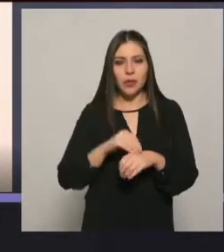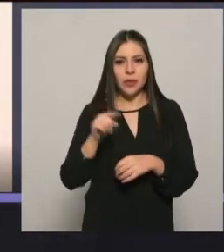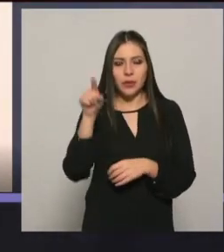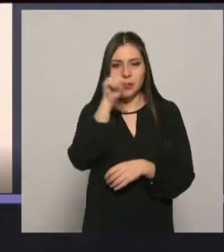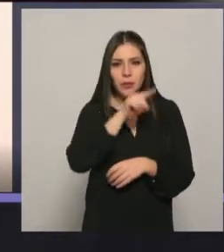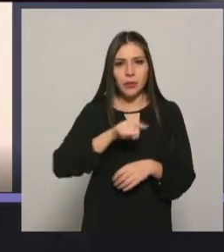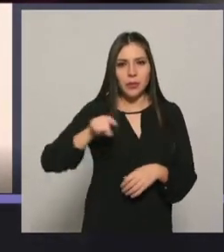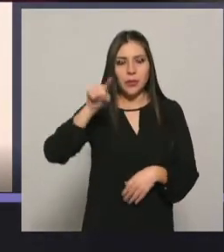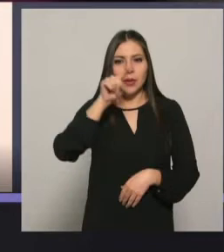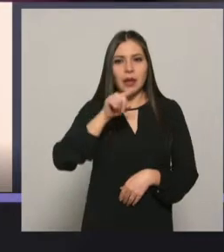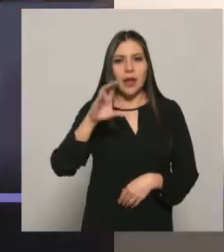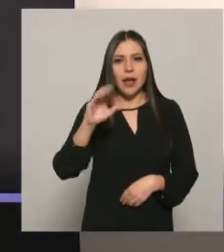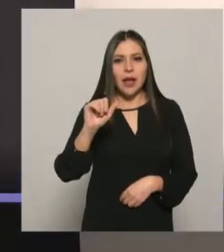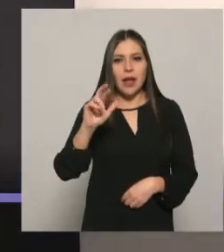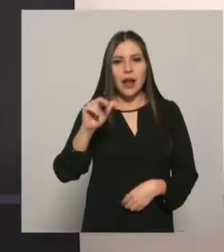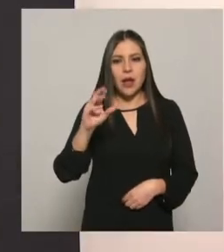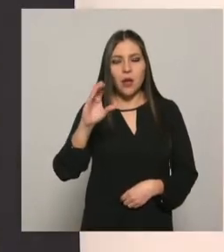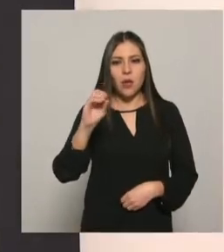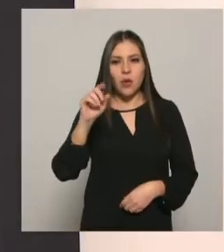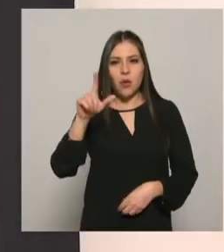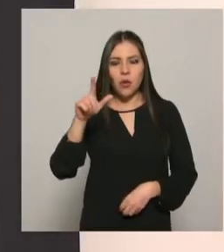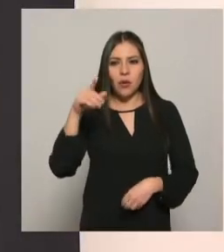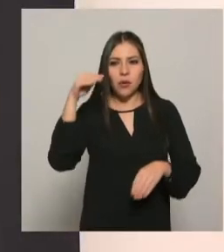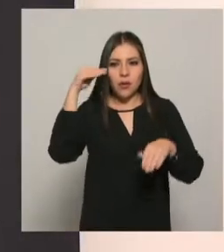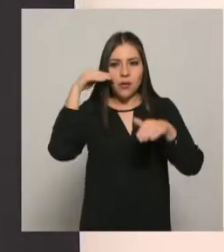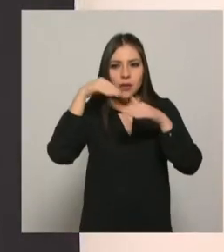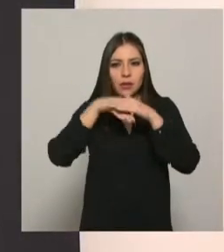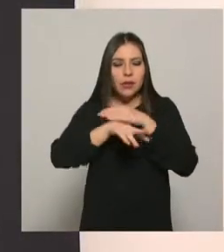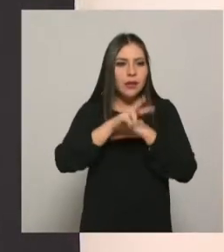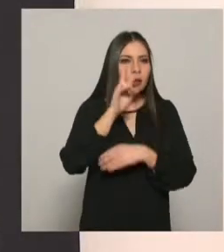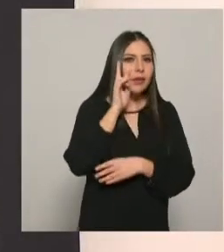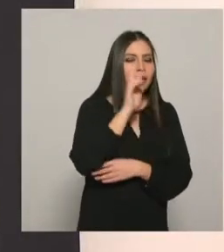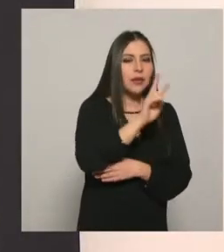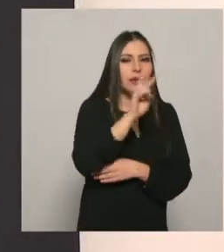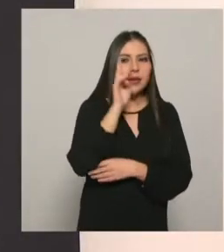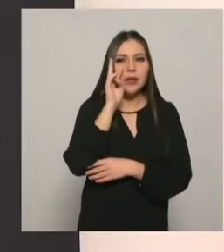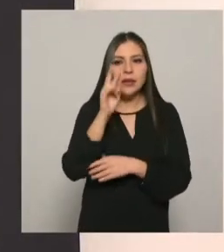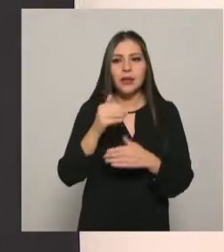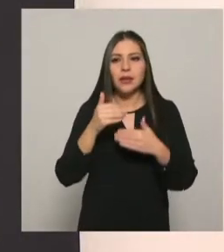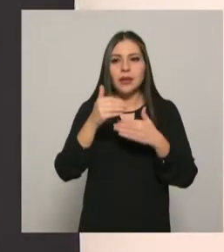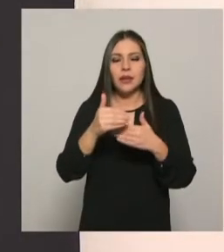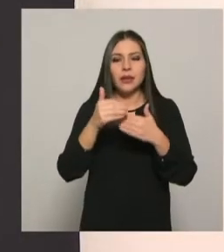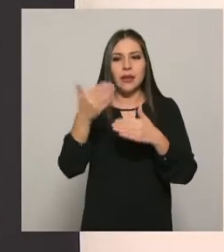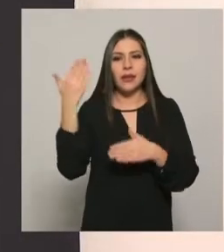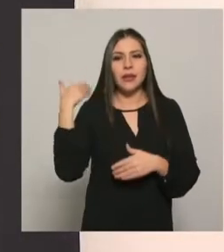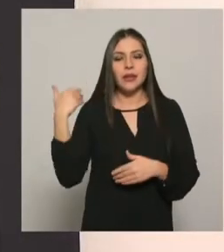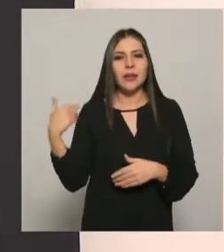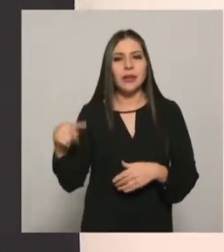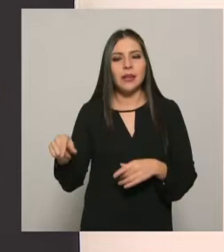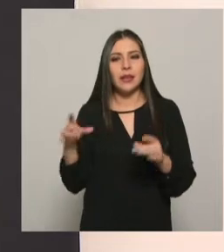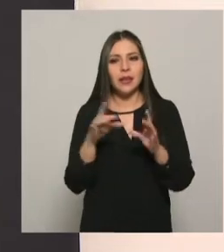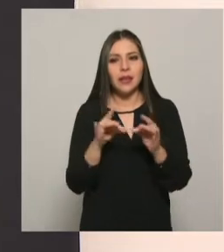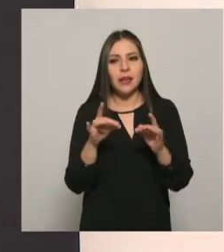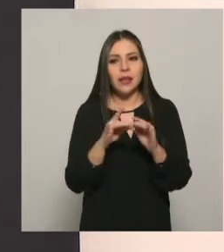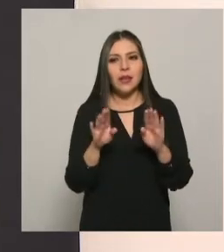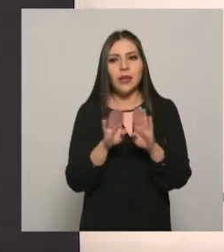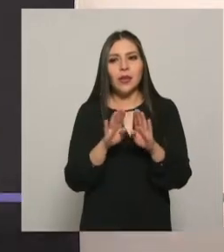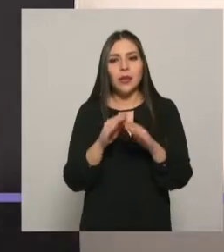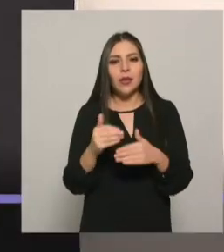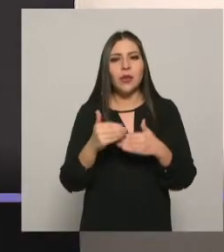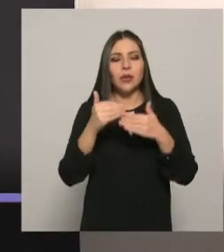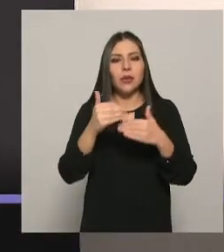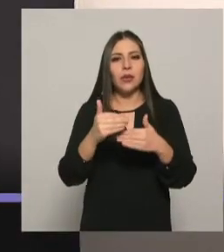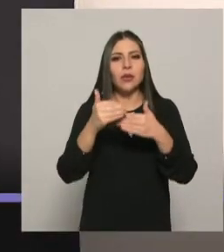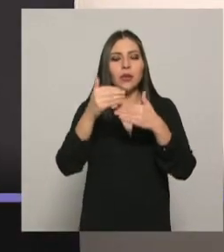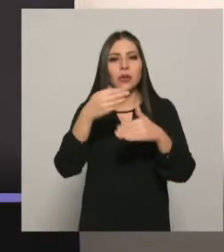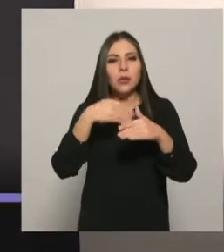tener una magia al poder entrar ahí y ver las diferentes etapas que nos platicaba la maestra de estos vados al